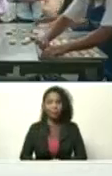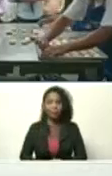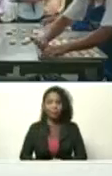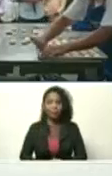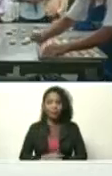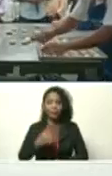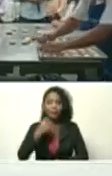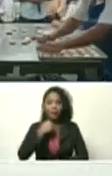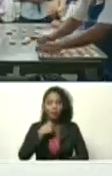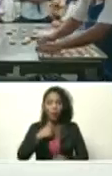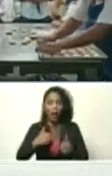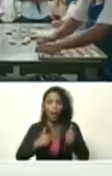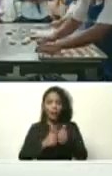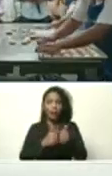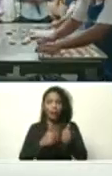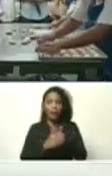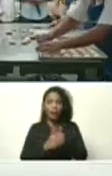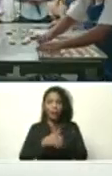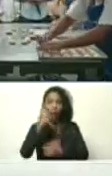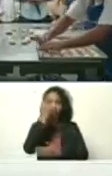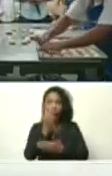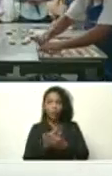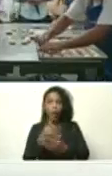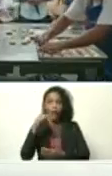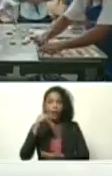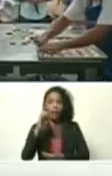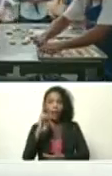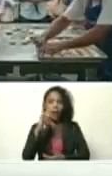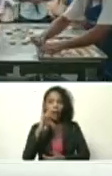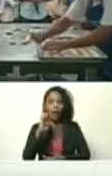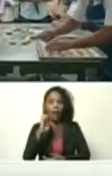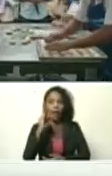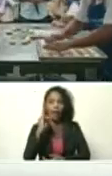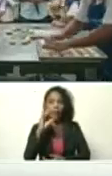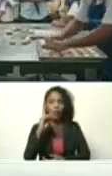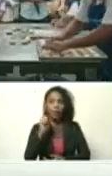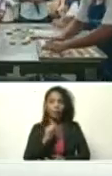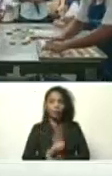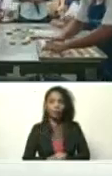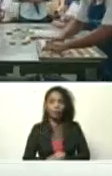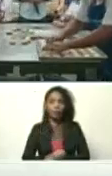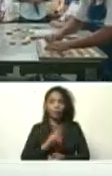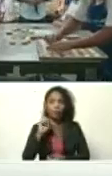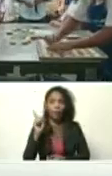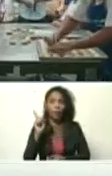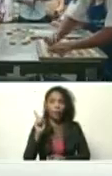Yo soy la asistente de la diseñadora Nereida Herrera. Ella está.